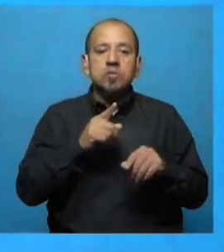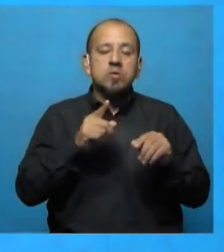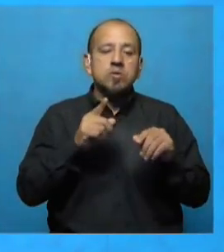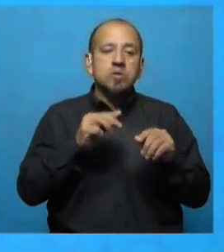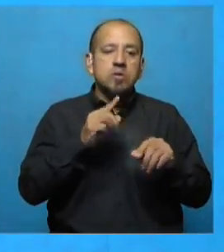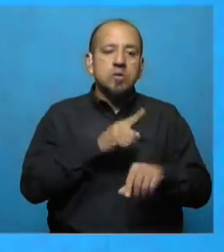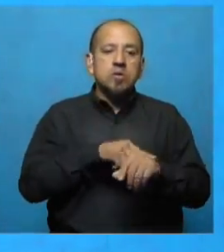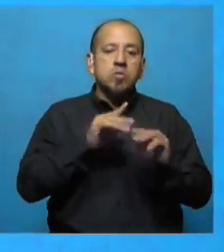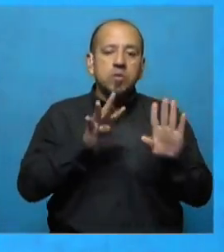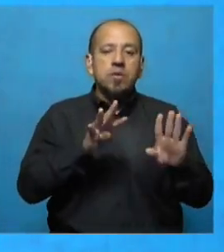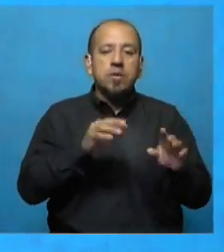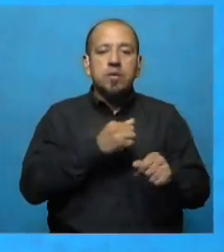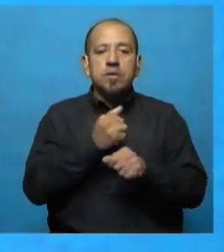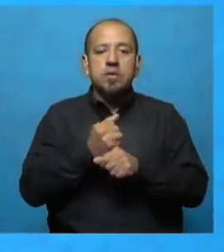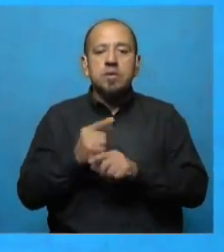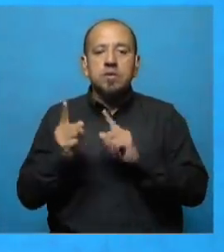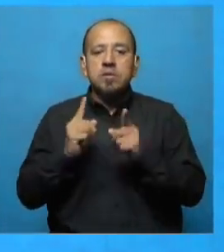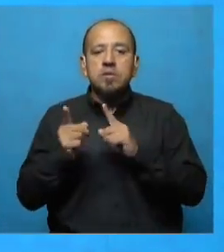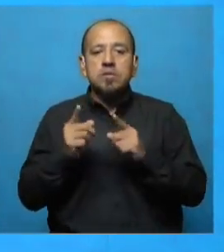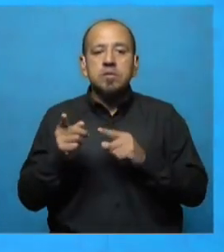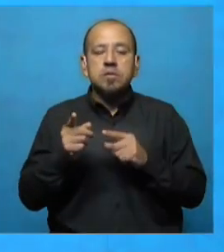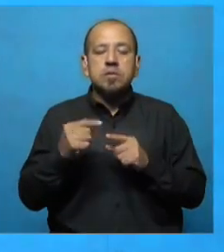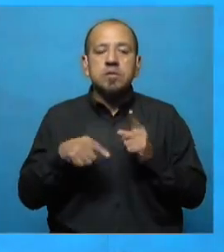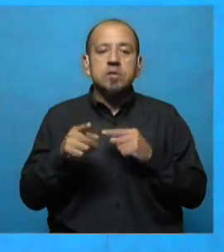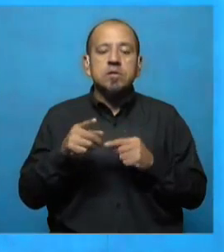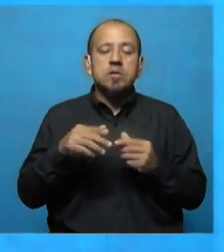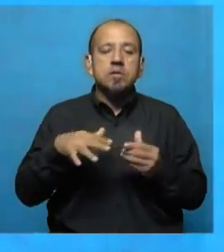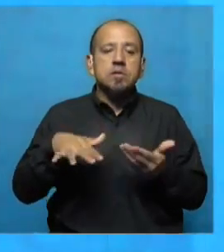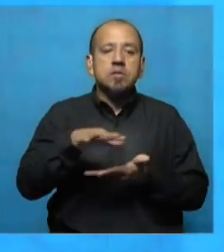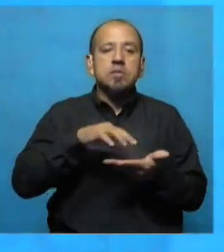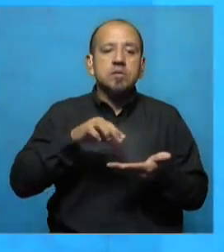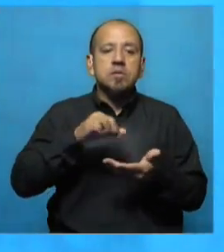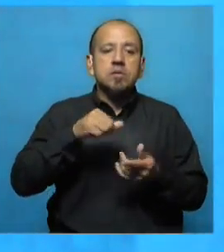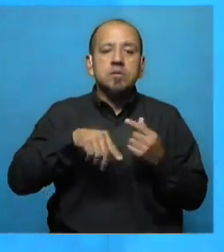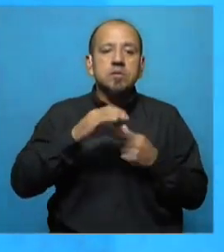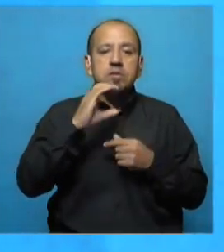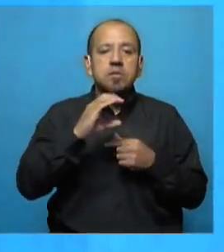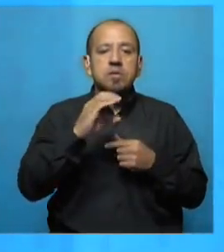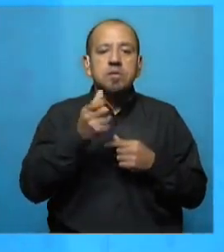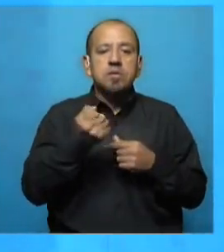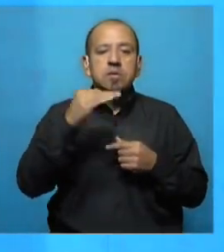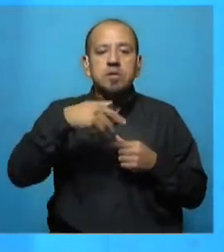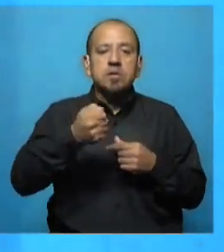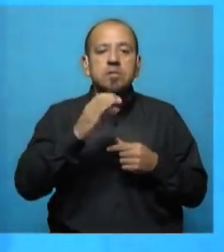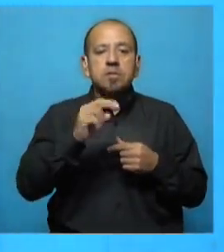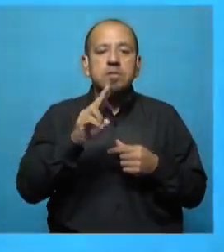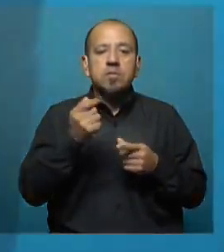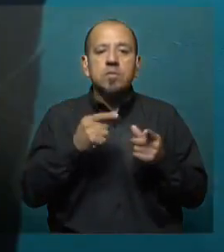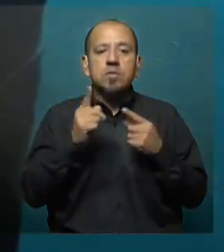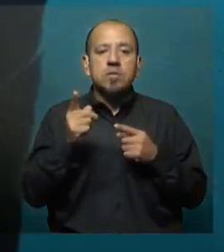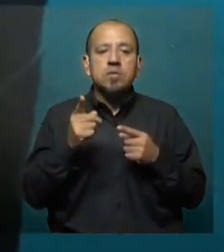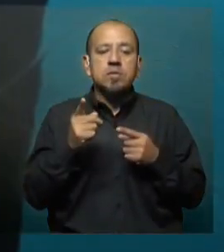23 y nos venimos para la ciudad vieja este nos venimos para la sala camacuá que es una sala preciosa